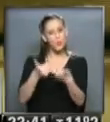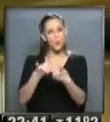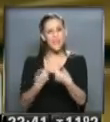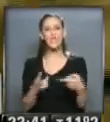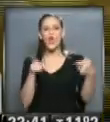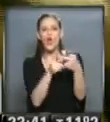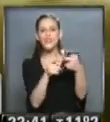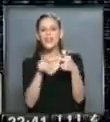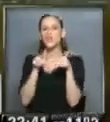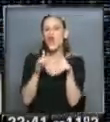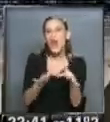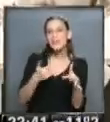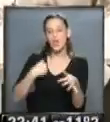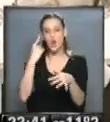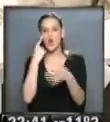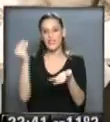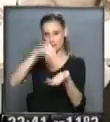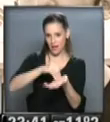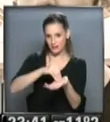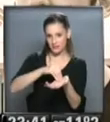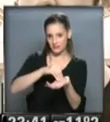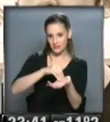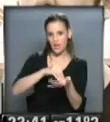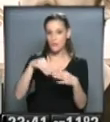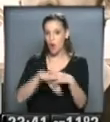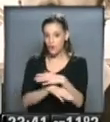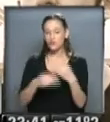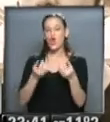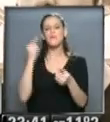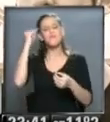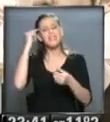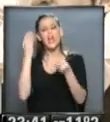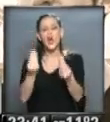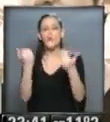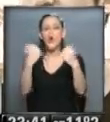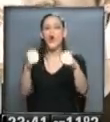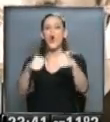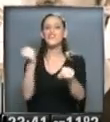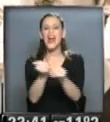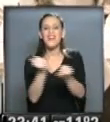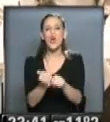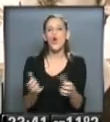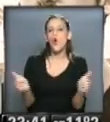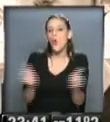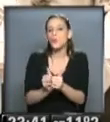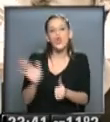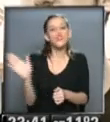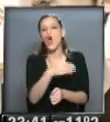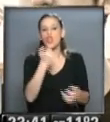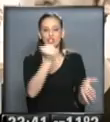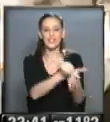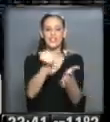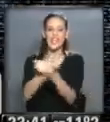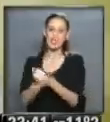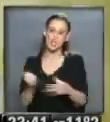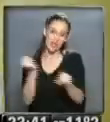empezar a conocernos un poco más ya a pensar actividades entre todos los ellos no quedándonos solamente con nuestros hechos sino